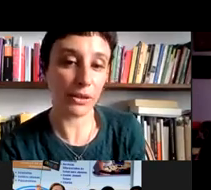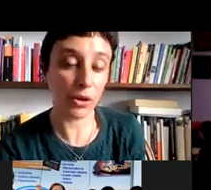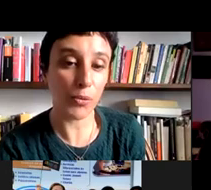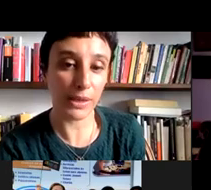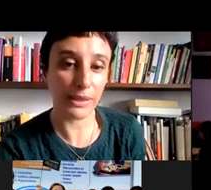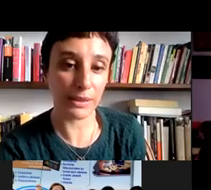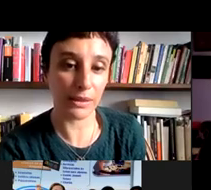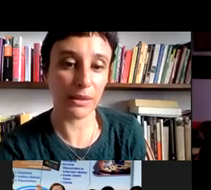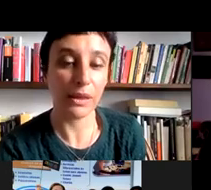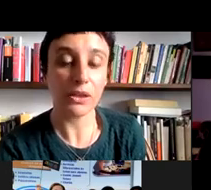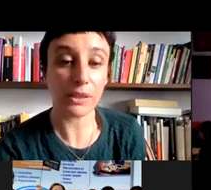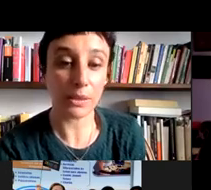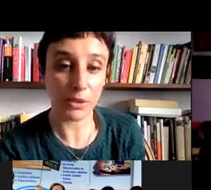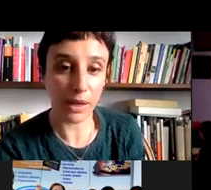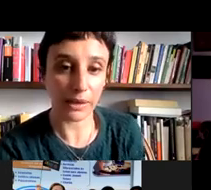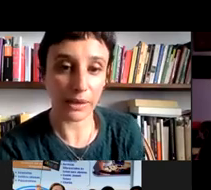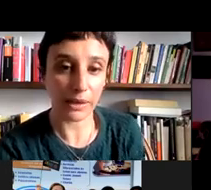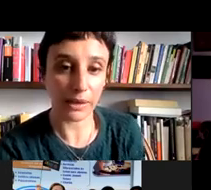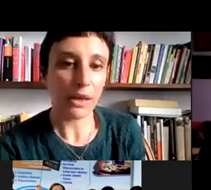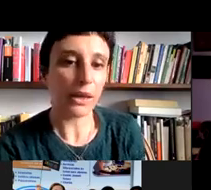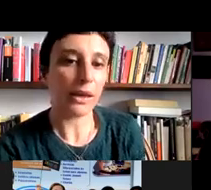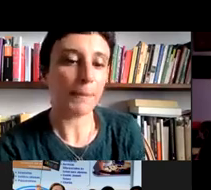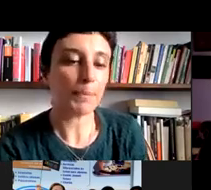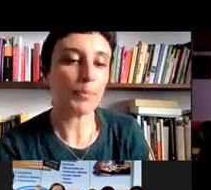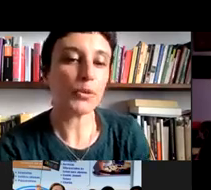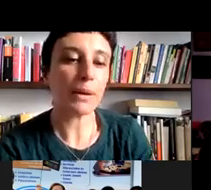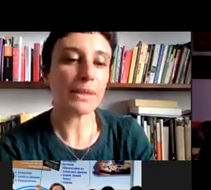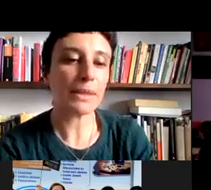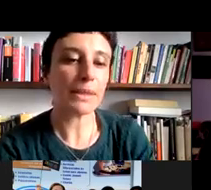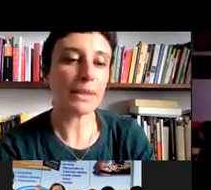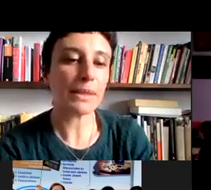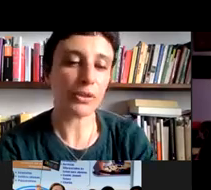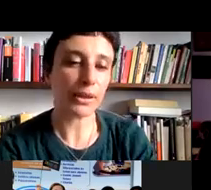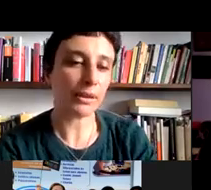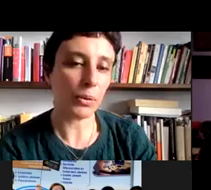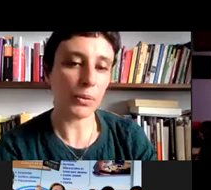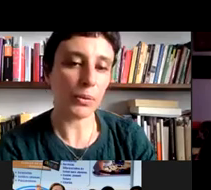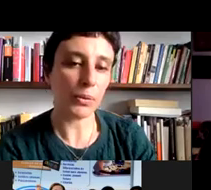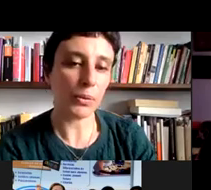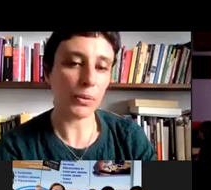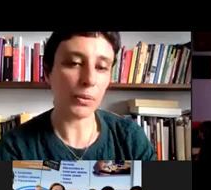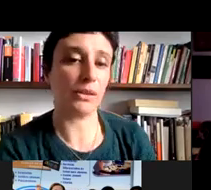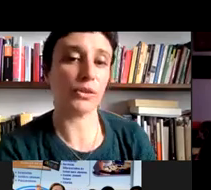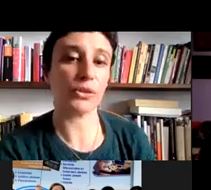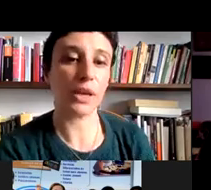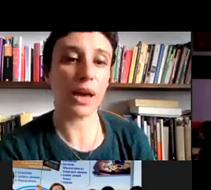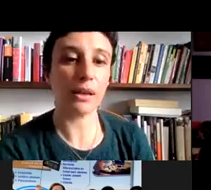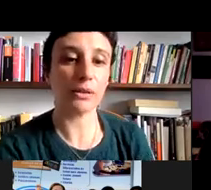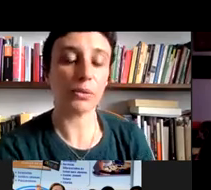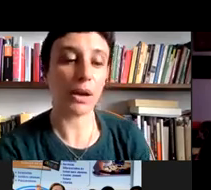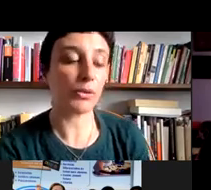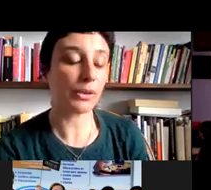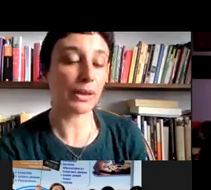realmente no pueden decidir son excepcionales. Muchas veces las personas tienen una discapacidad